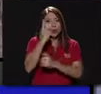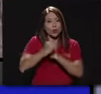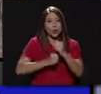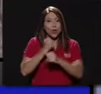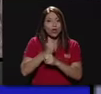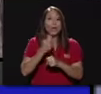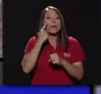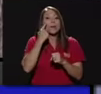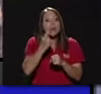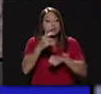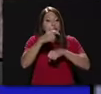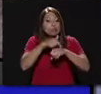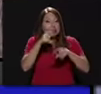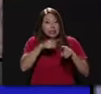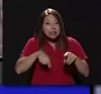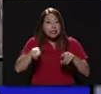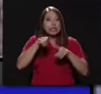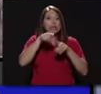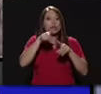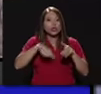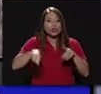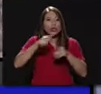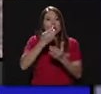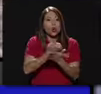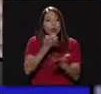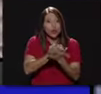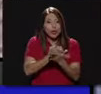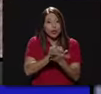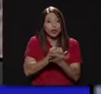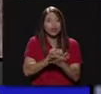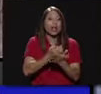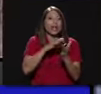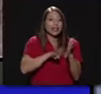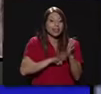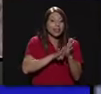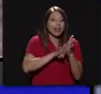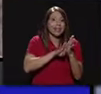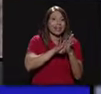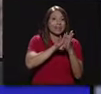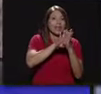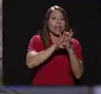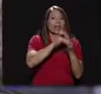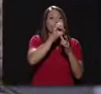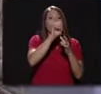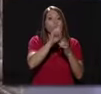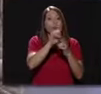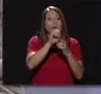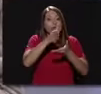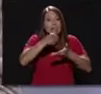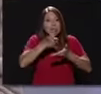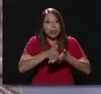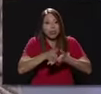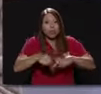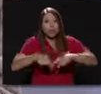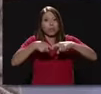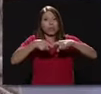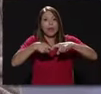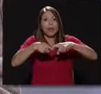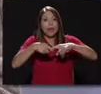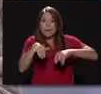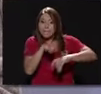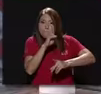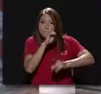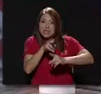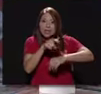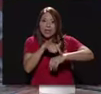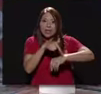que hay ciclos económicos que son de crecimiento y de contracción en un mismo periodo, en un periodo muy corto